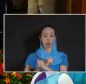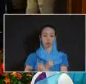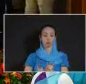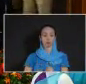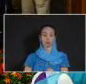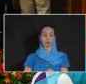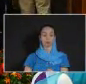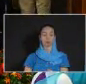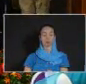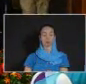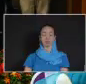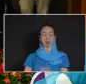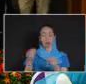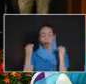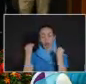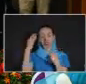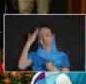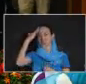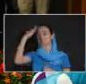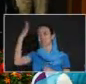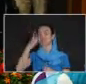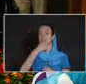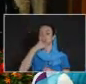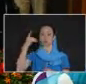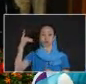le doy tantas gracias a Dios, de veras, hermano.